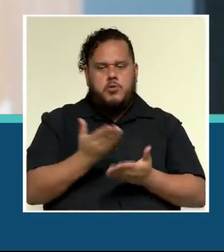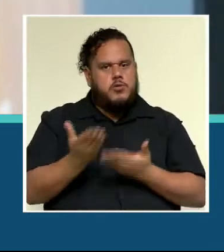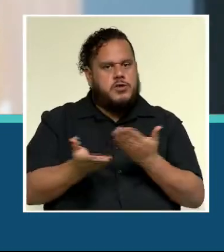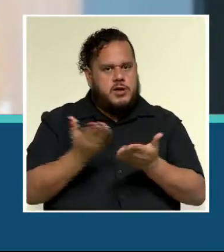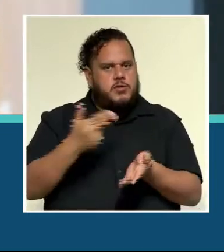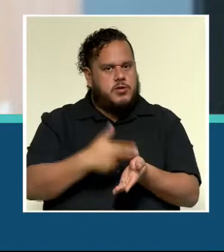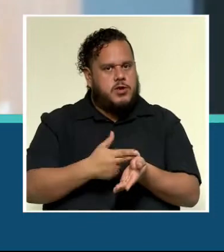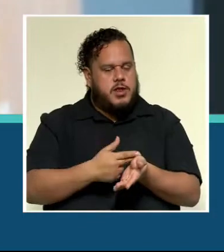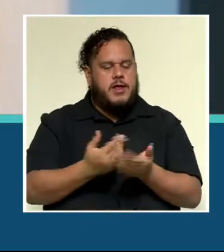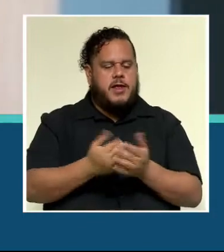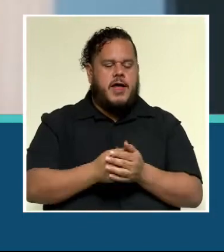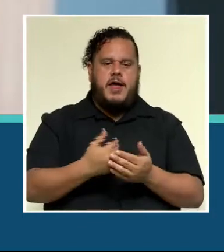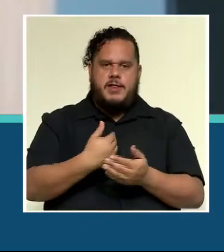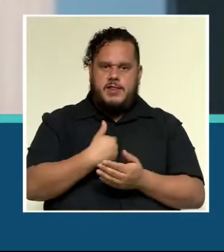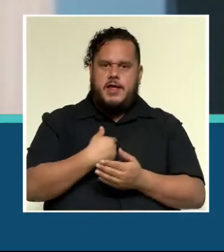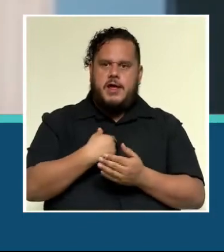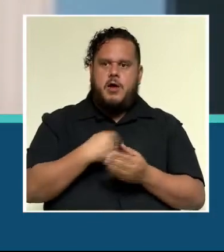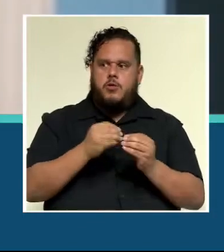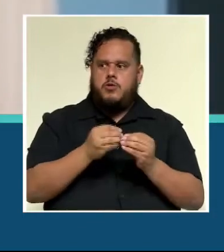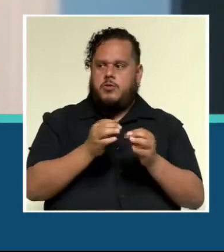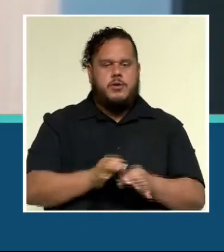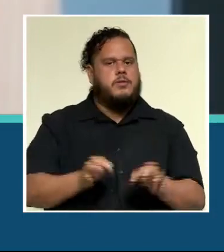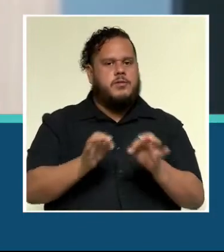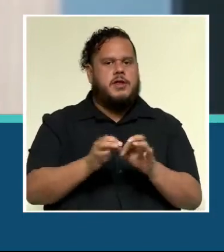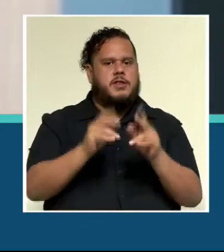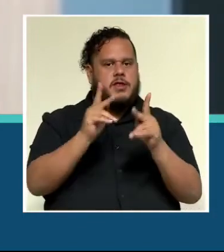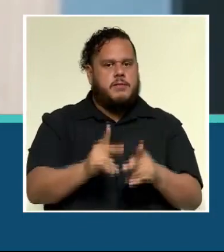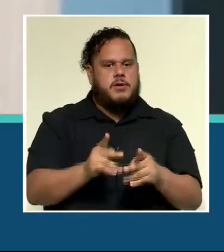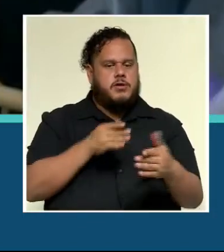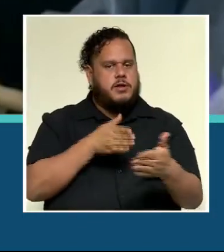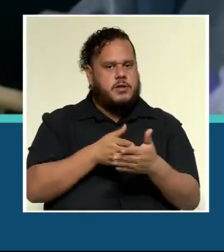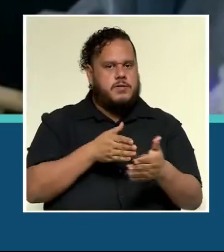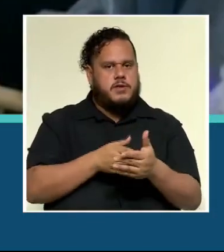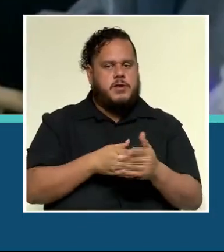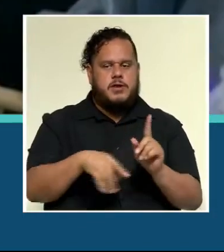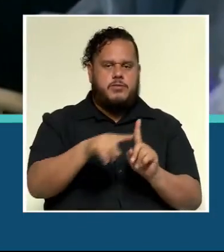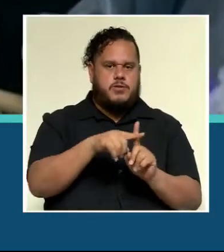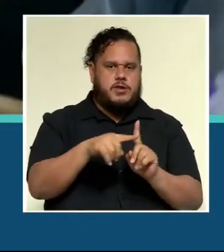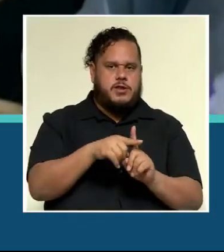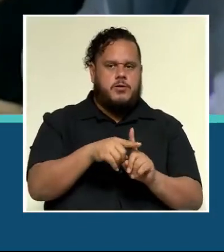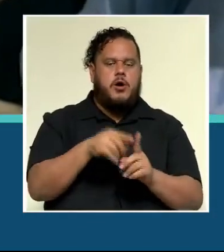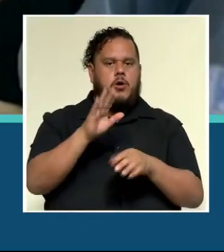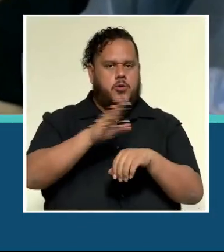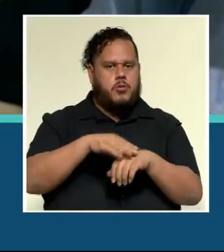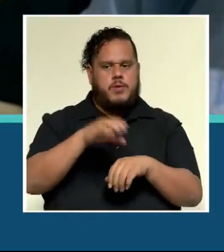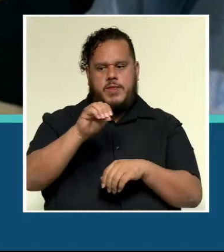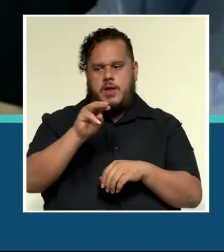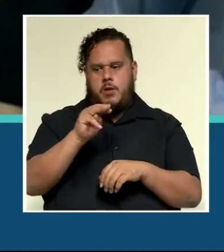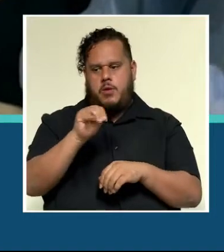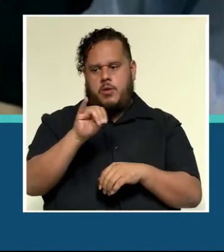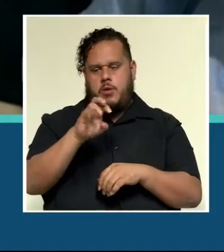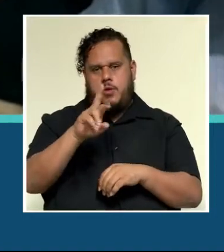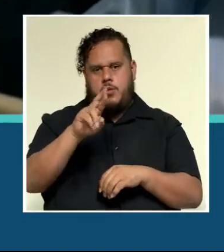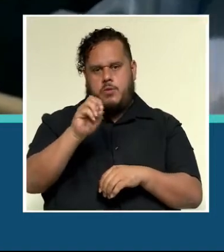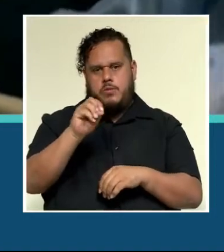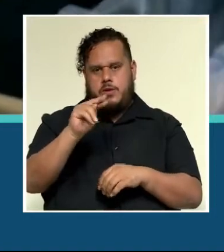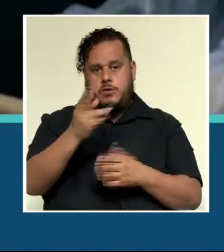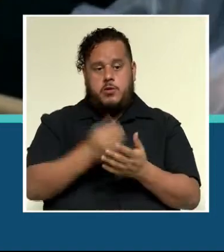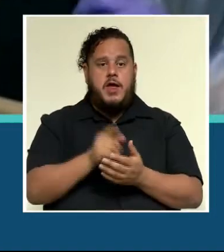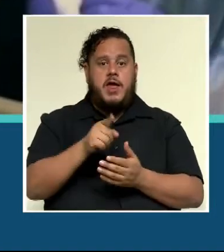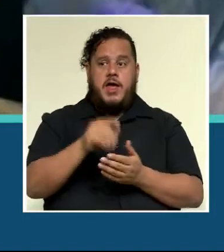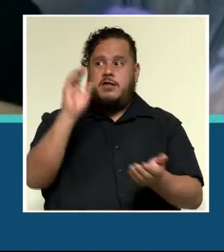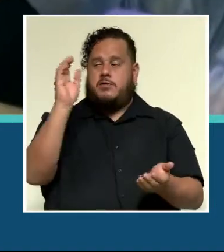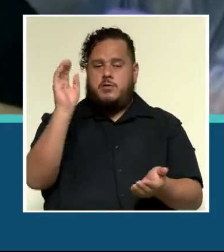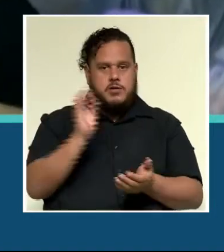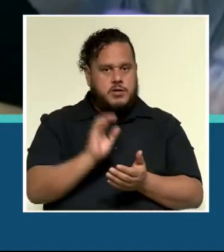donde hay una cantidad importante de personal afectado, positivo por Omicron, y esto reduce las capacidades de las